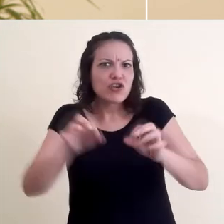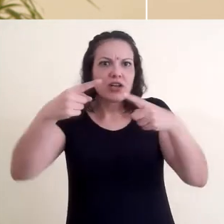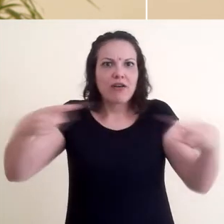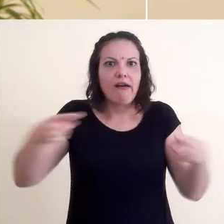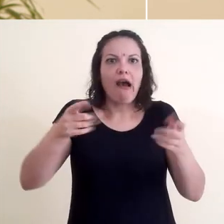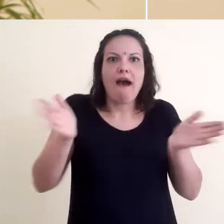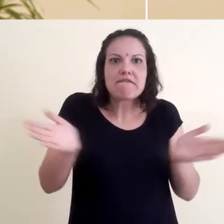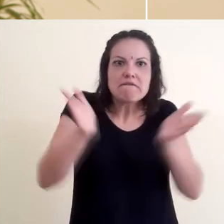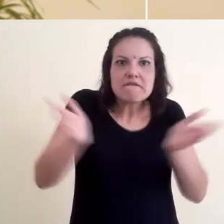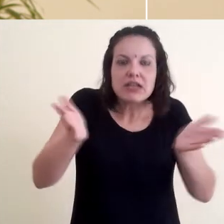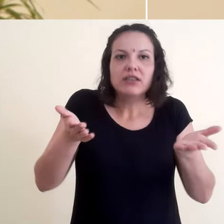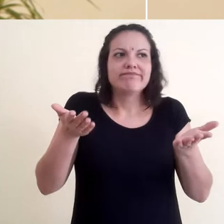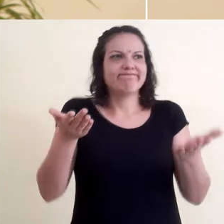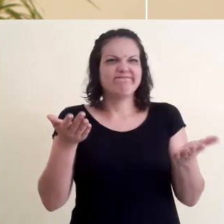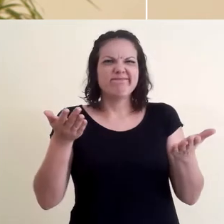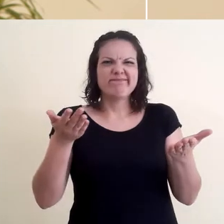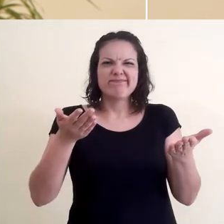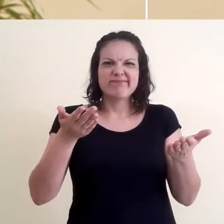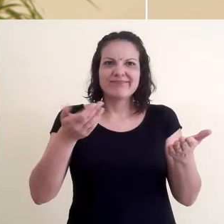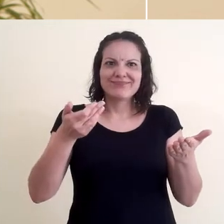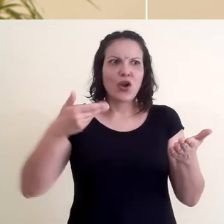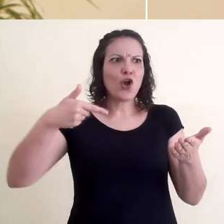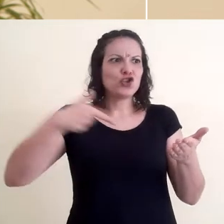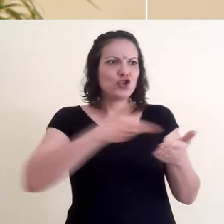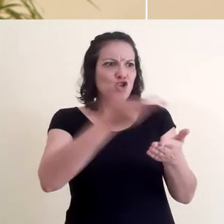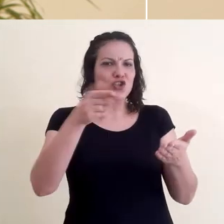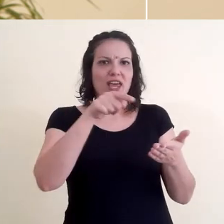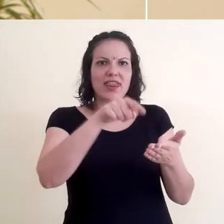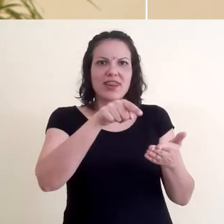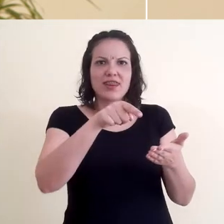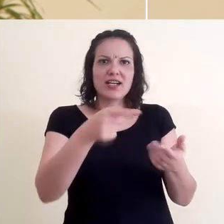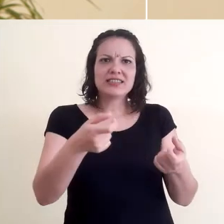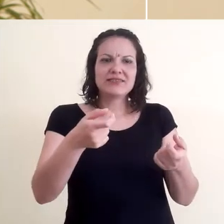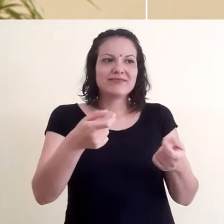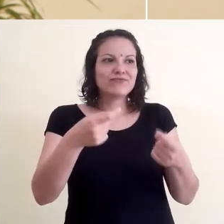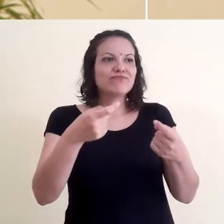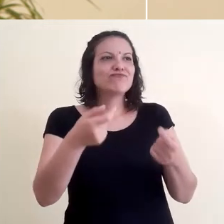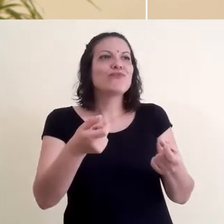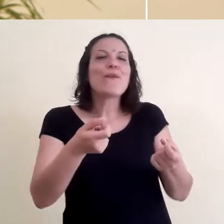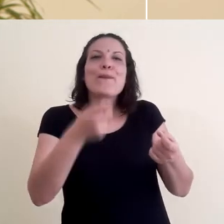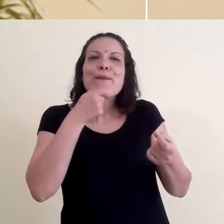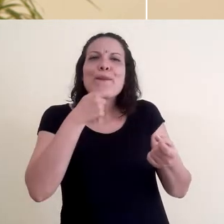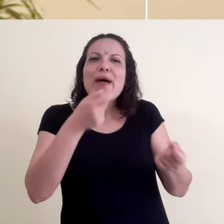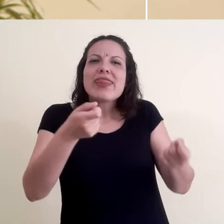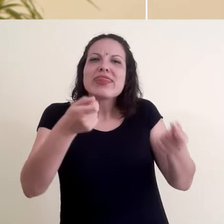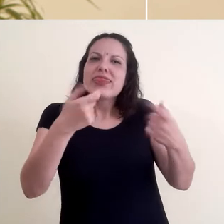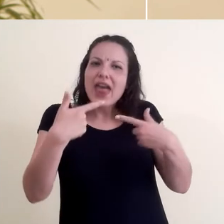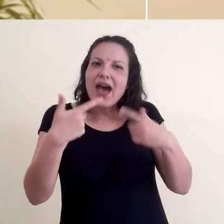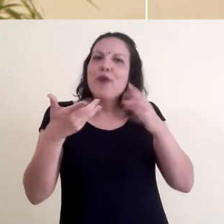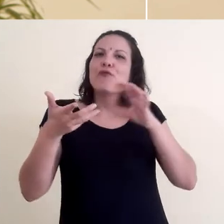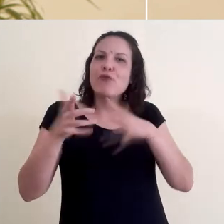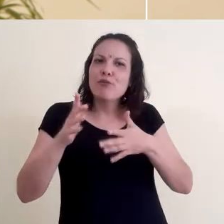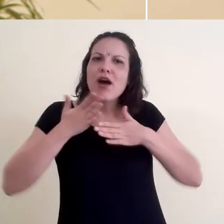demás. Y esta sociedad nos ofrece muy pocas alternativas y muy pocos